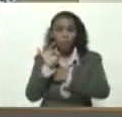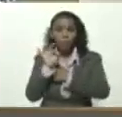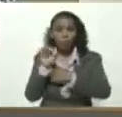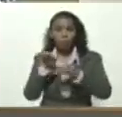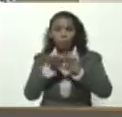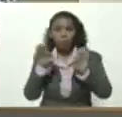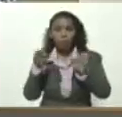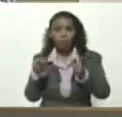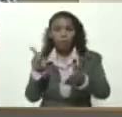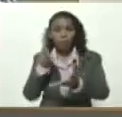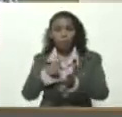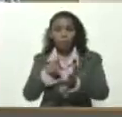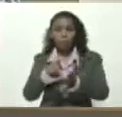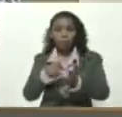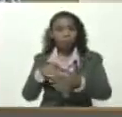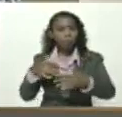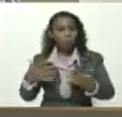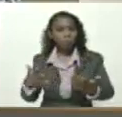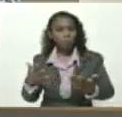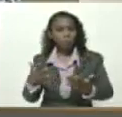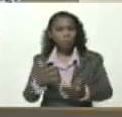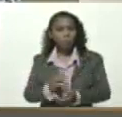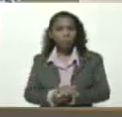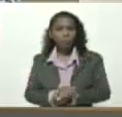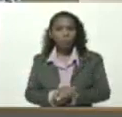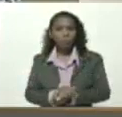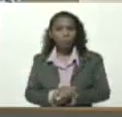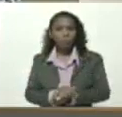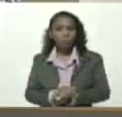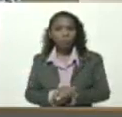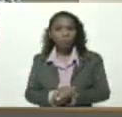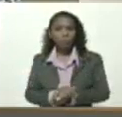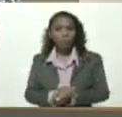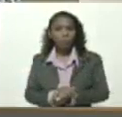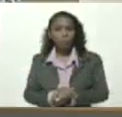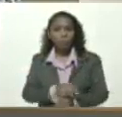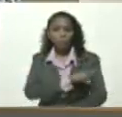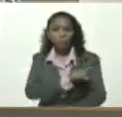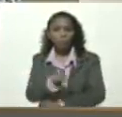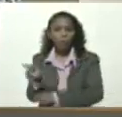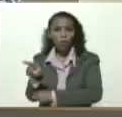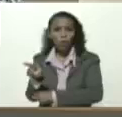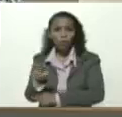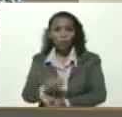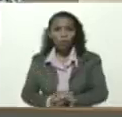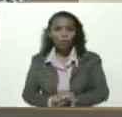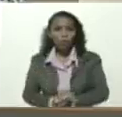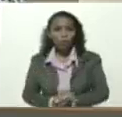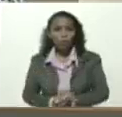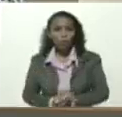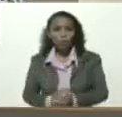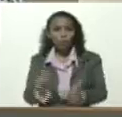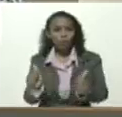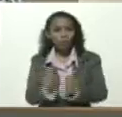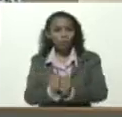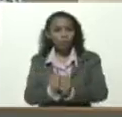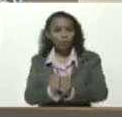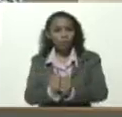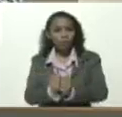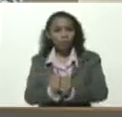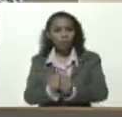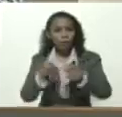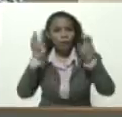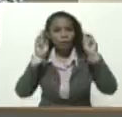mesa a que se cumplan con la faena